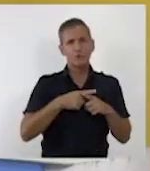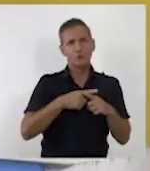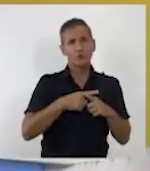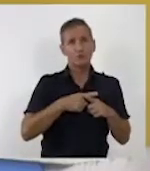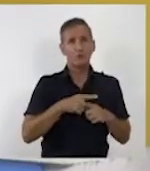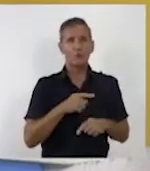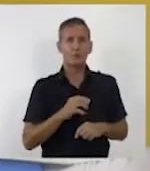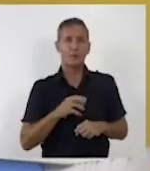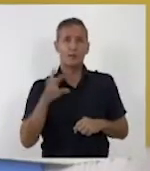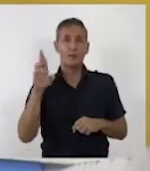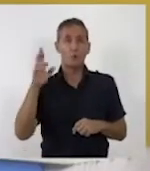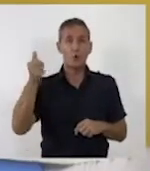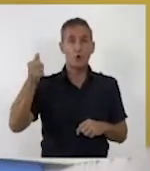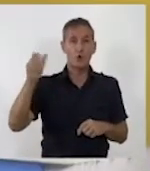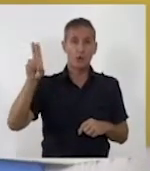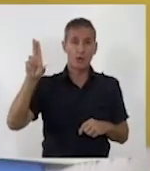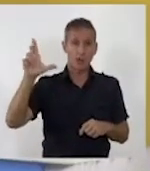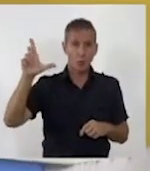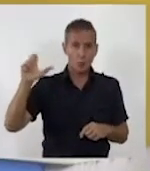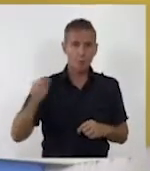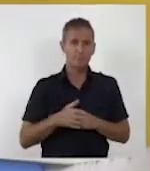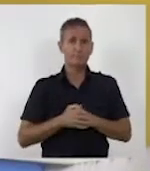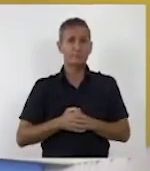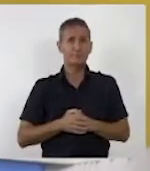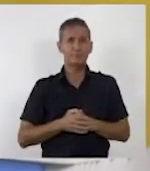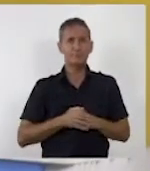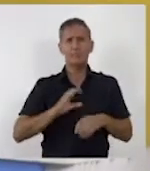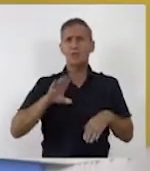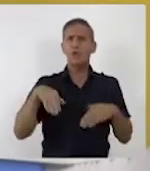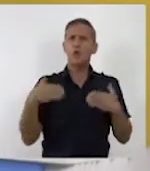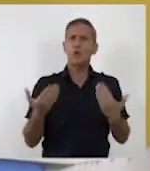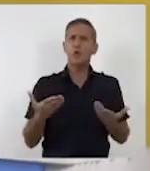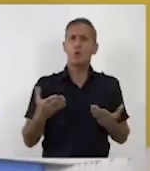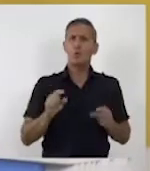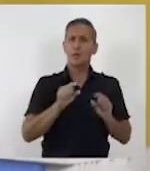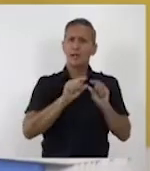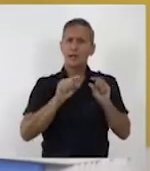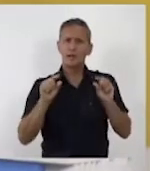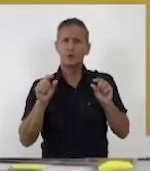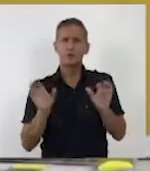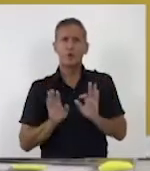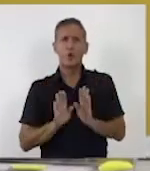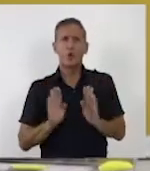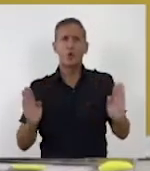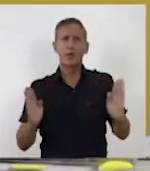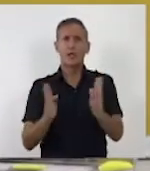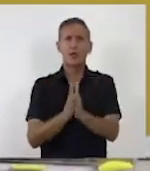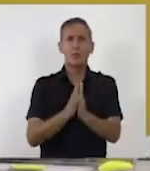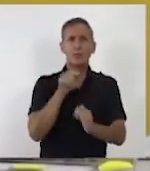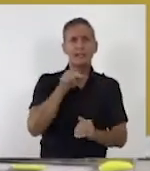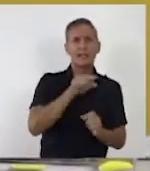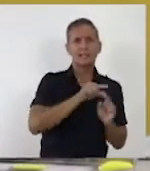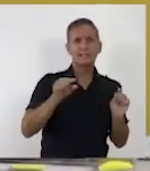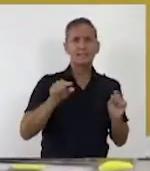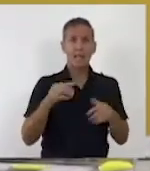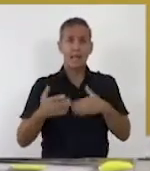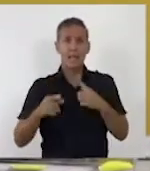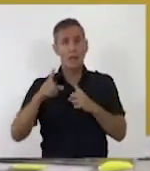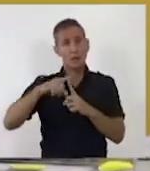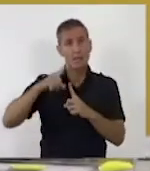ustedes deben buscar de acuerdo con el texto cual es la expresión que completa esa oración es una actividad muy interesante